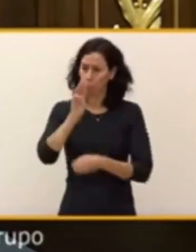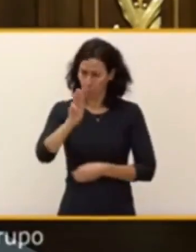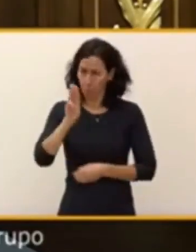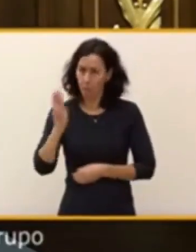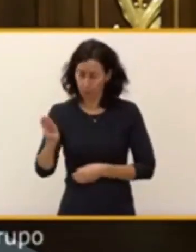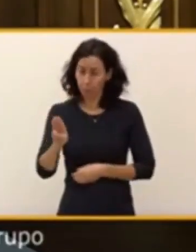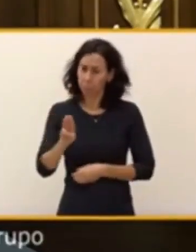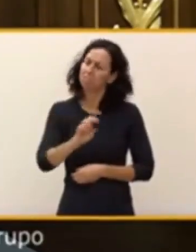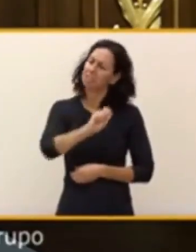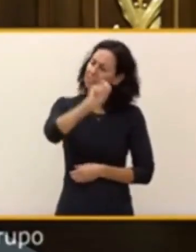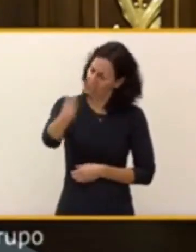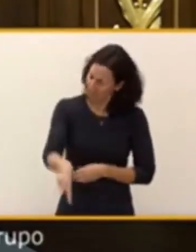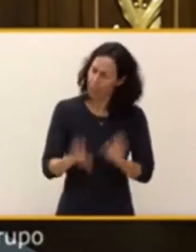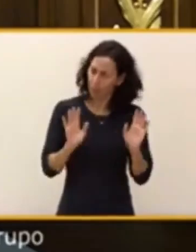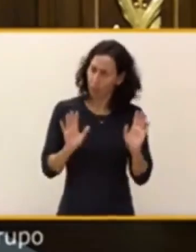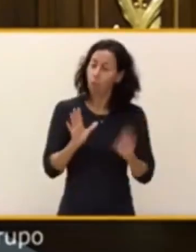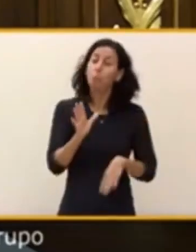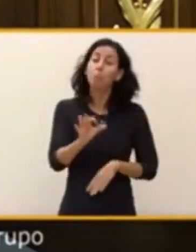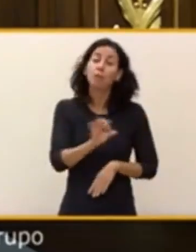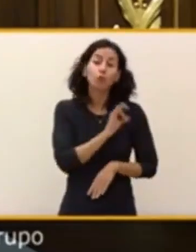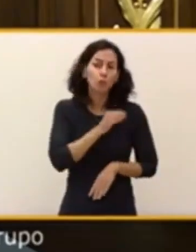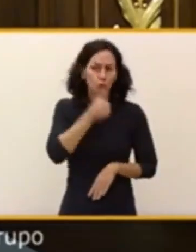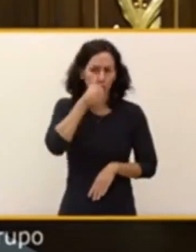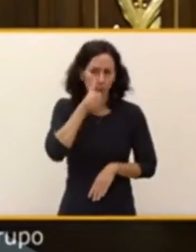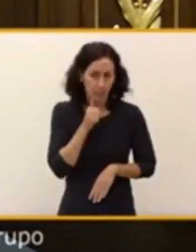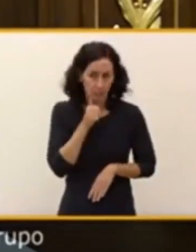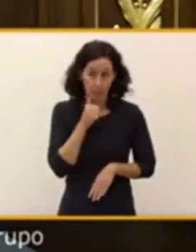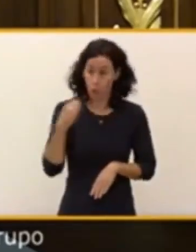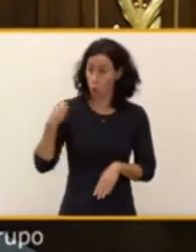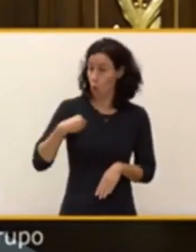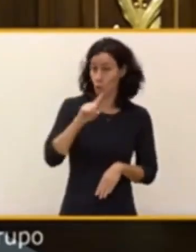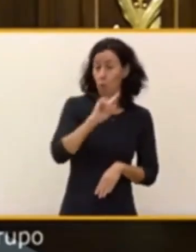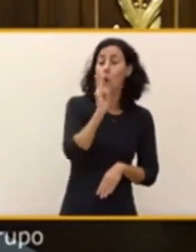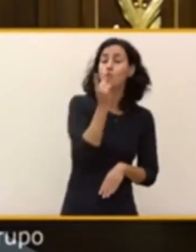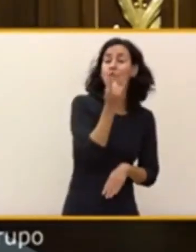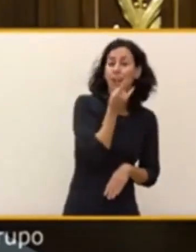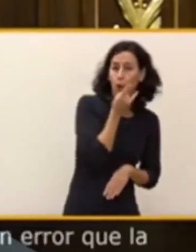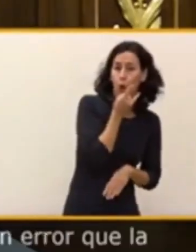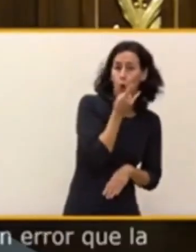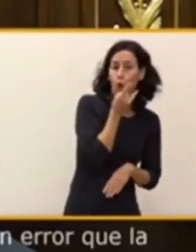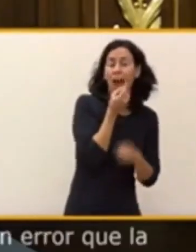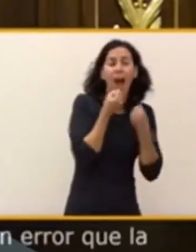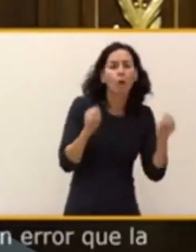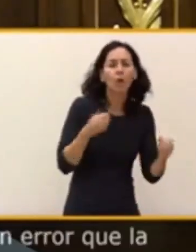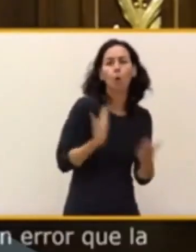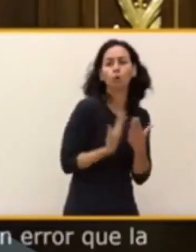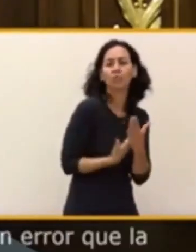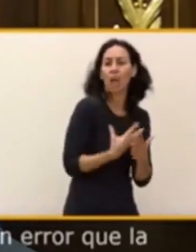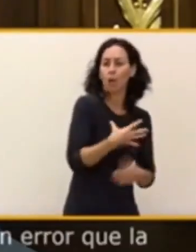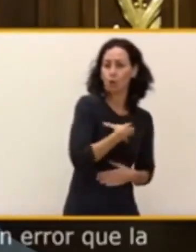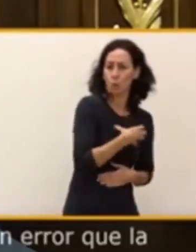no es lo mismo un error, por injustificable que sea, que la bajeza moral de impulsar una ley a sabiendas.